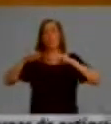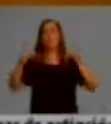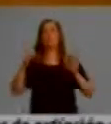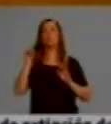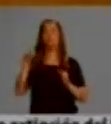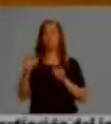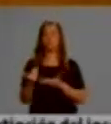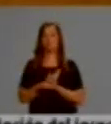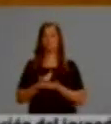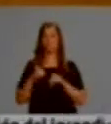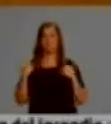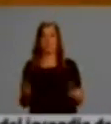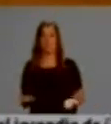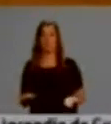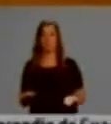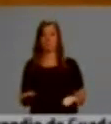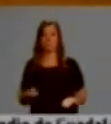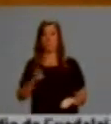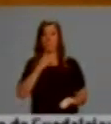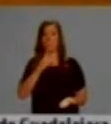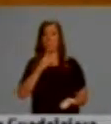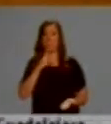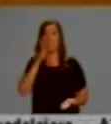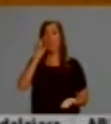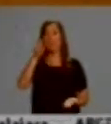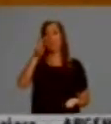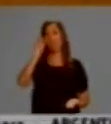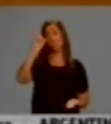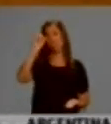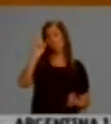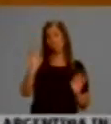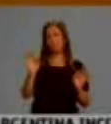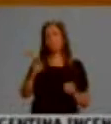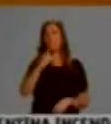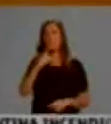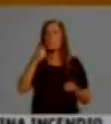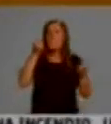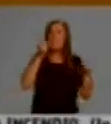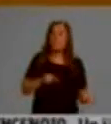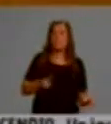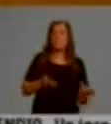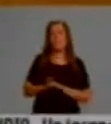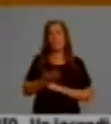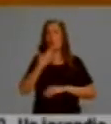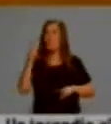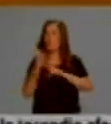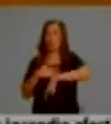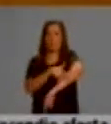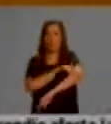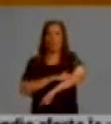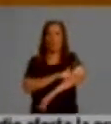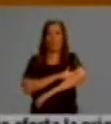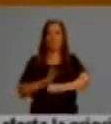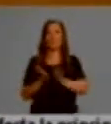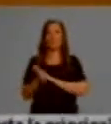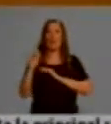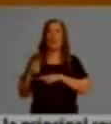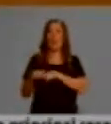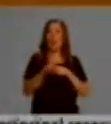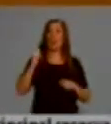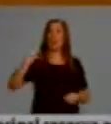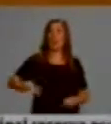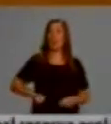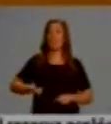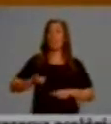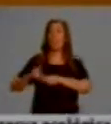los beneficios del capital. Decía David Harvey que la crisis es un golpe de Estado que distribuye la riqueza hacia arriba. No